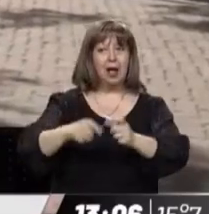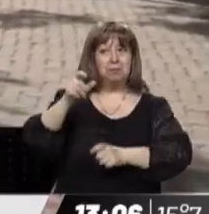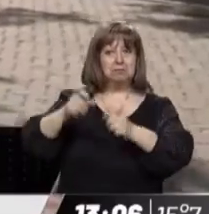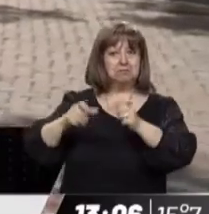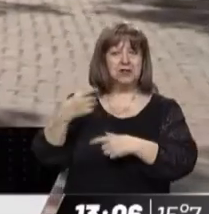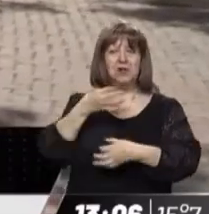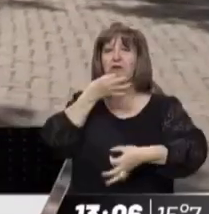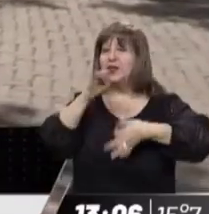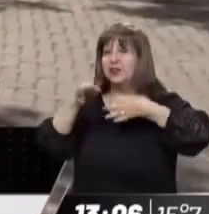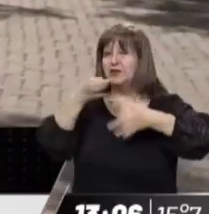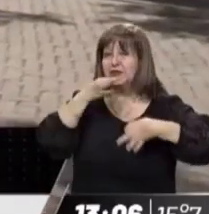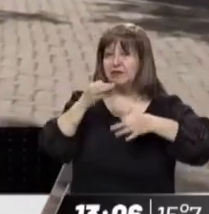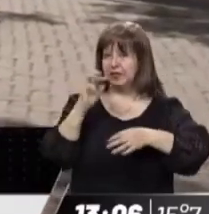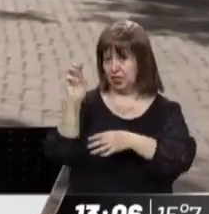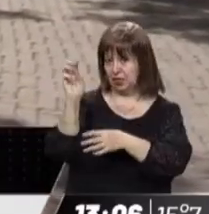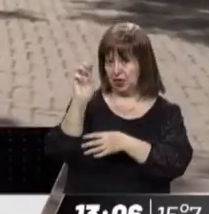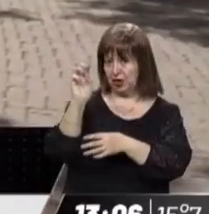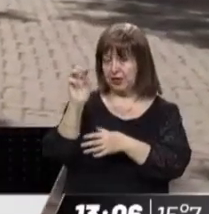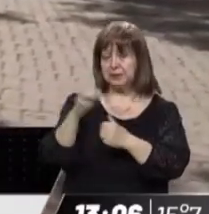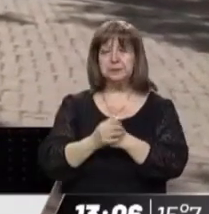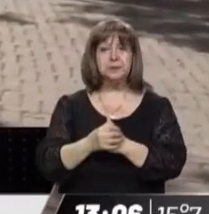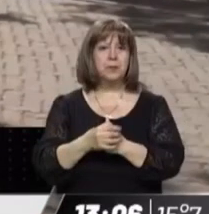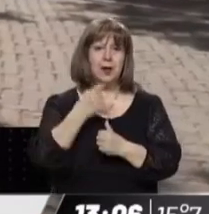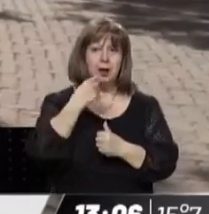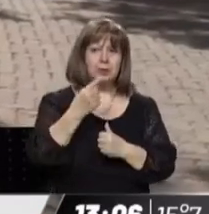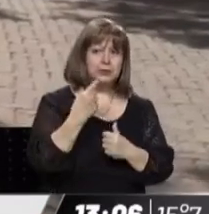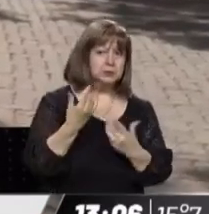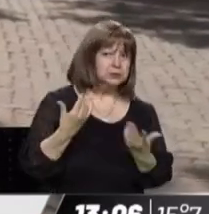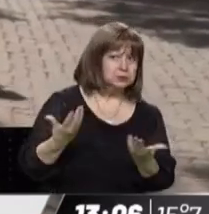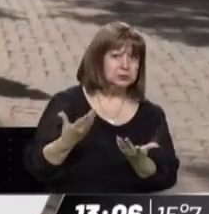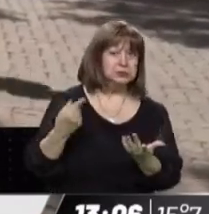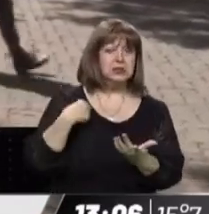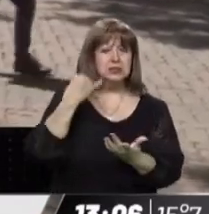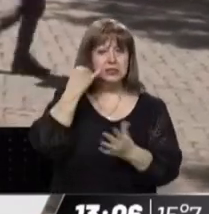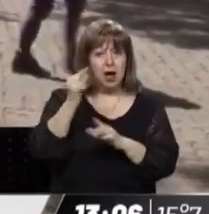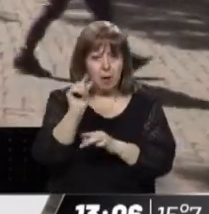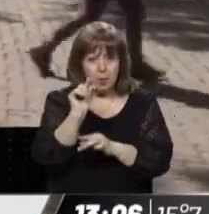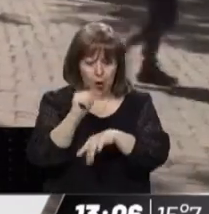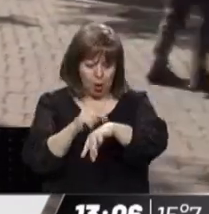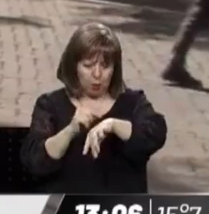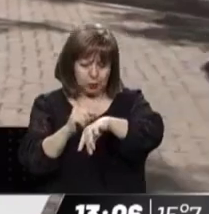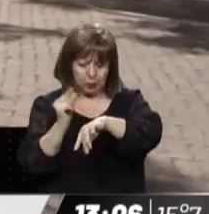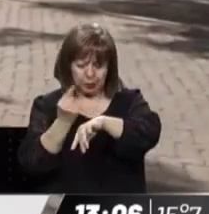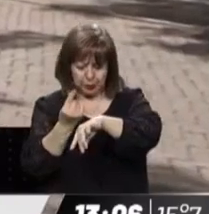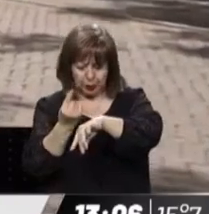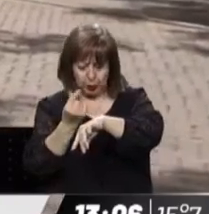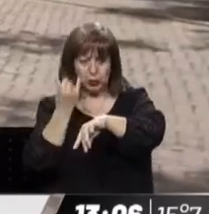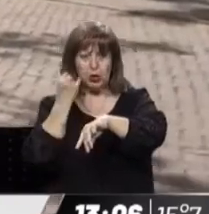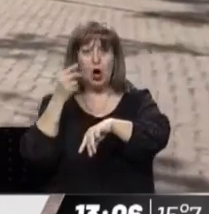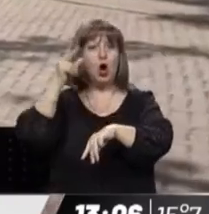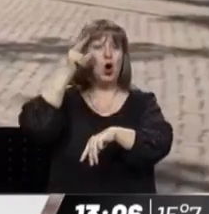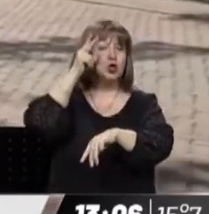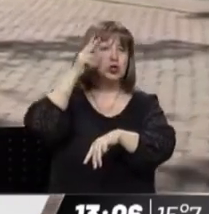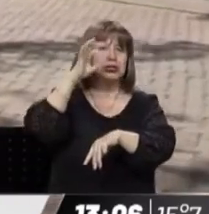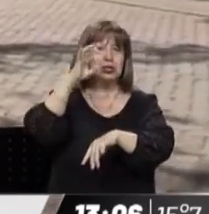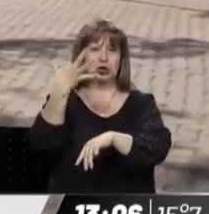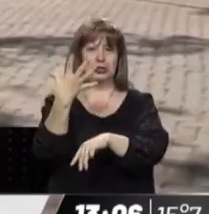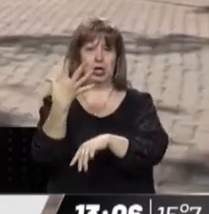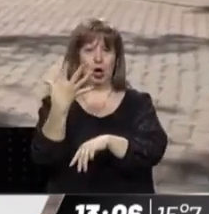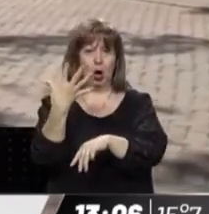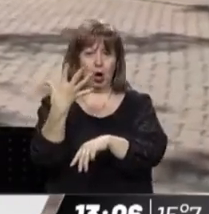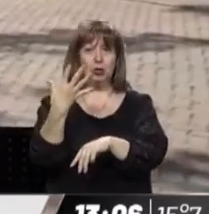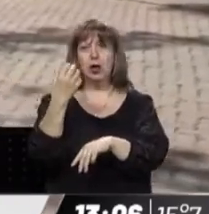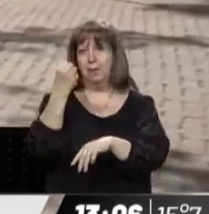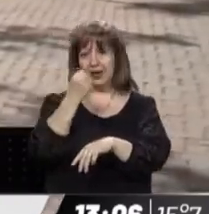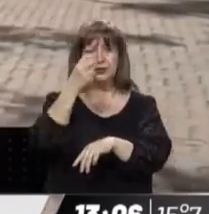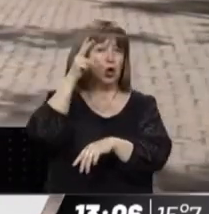qué es lo que pasaba con el dólar. Lo que nos dicen es que la última cotización que se dio hace algunos minutos nada más es 805 pesos.